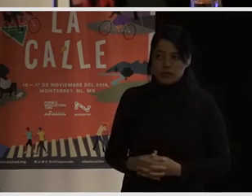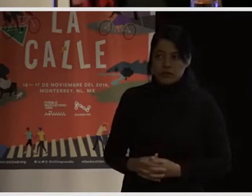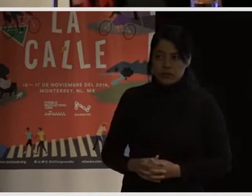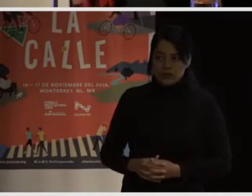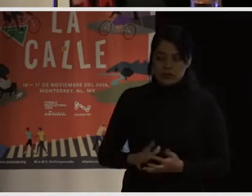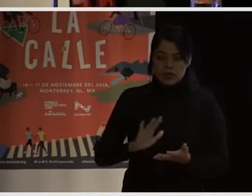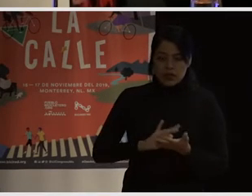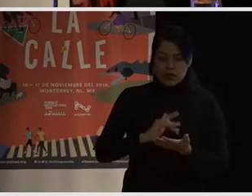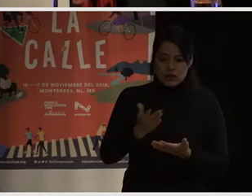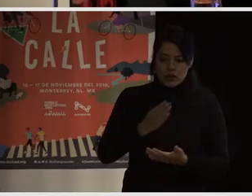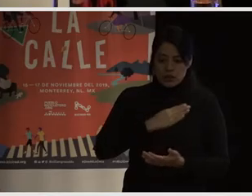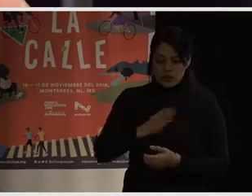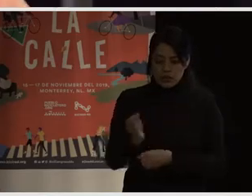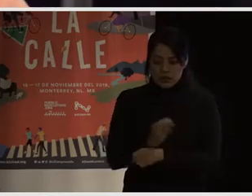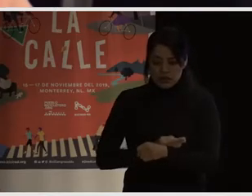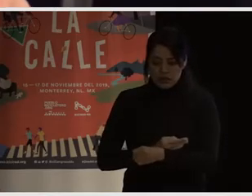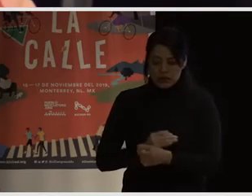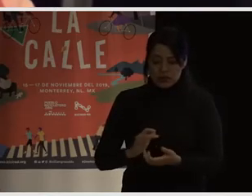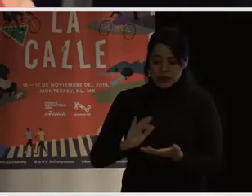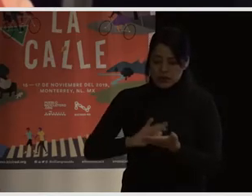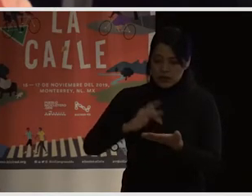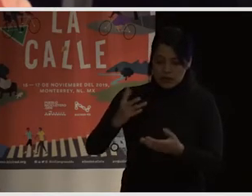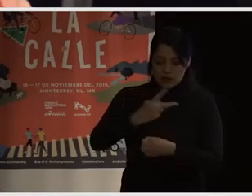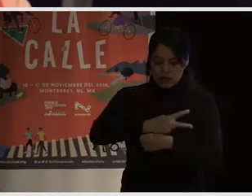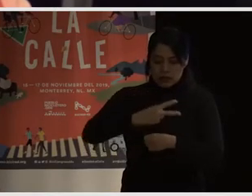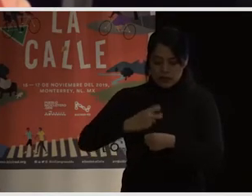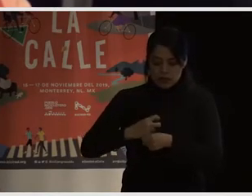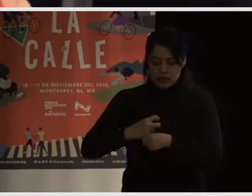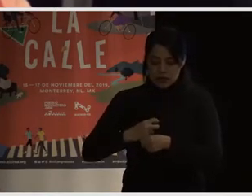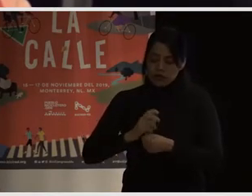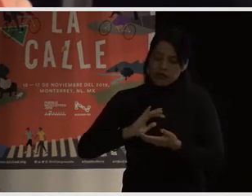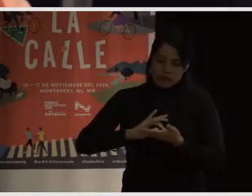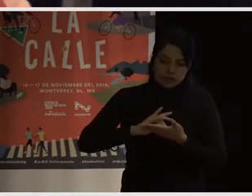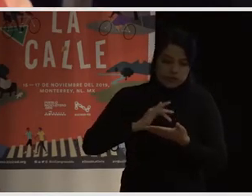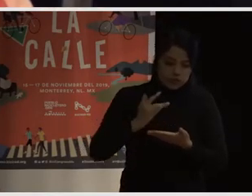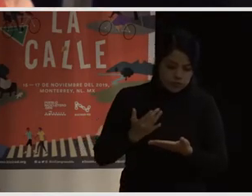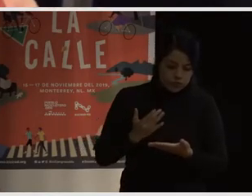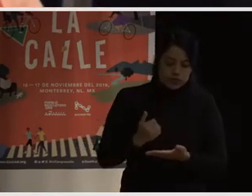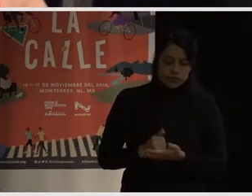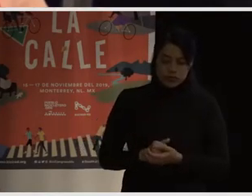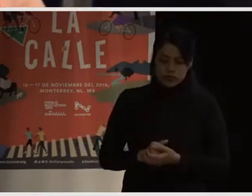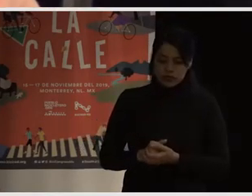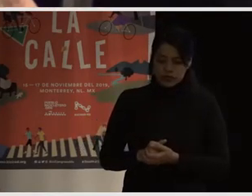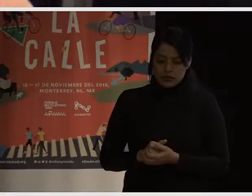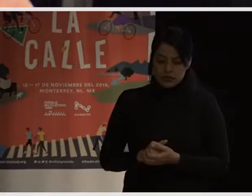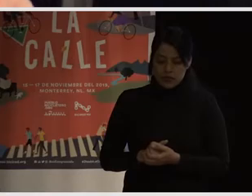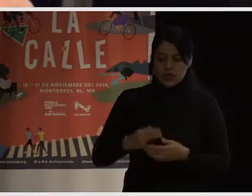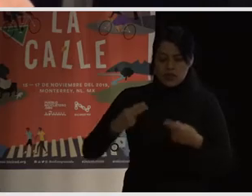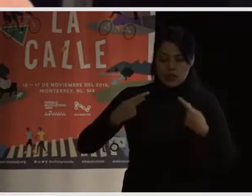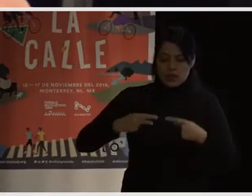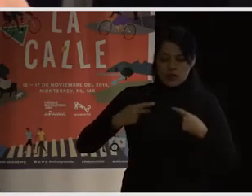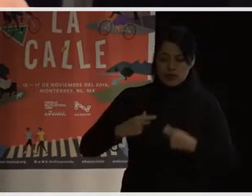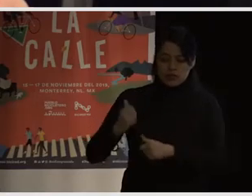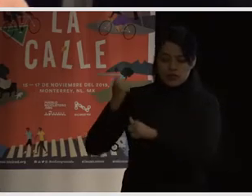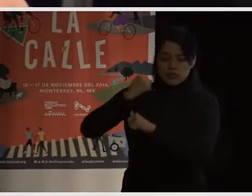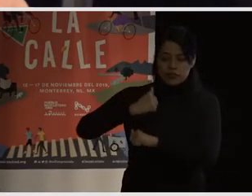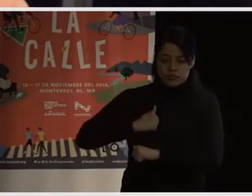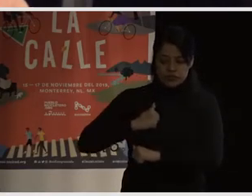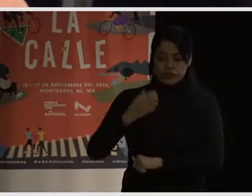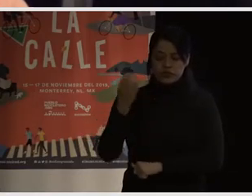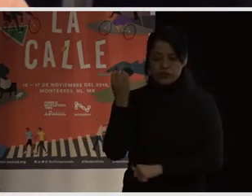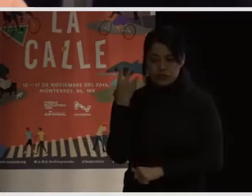muchas gracias muy buenas tardes gracias por la invitación les agradezco a los organizadores que